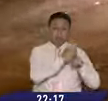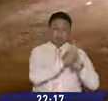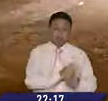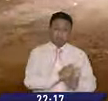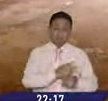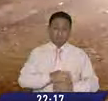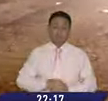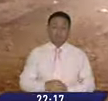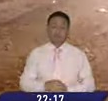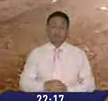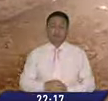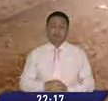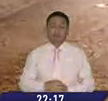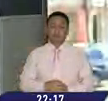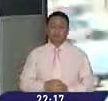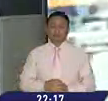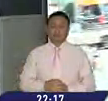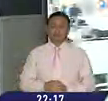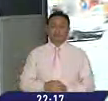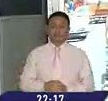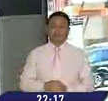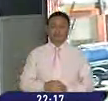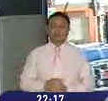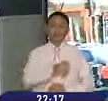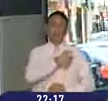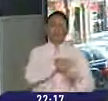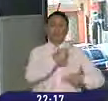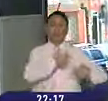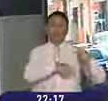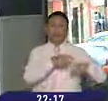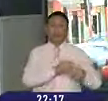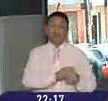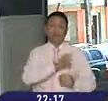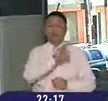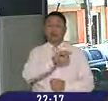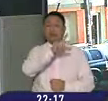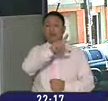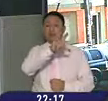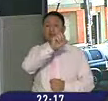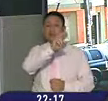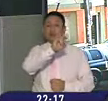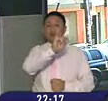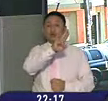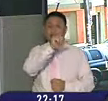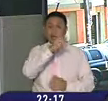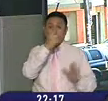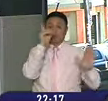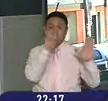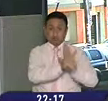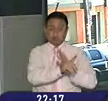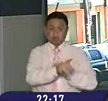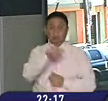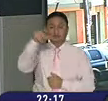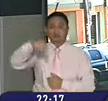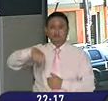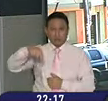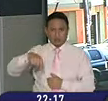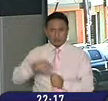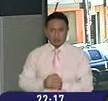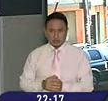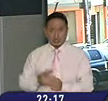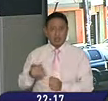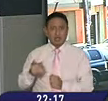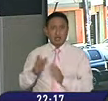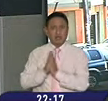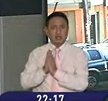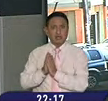informó Marco Orellano. Comerciantes de la Ciudadela Florida Norte en Guayaquil denuncian la presencia de extorsionadores